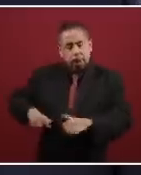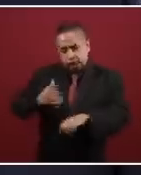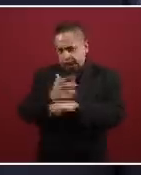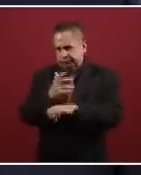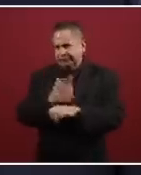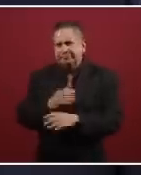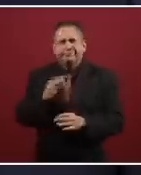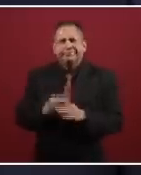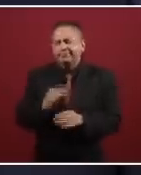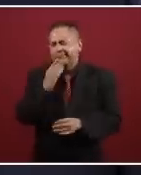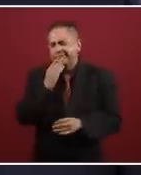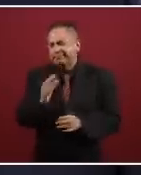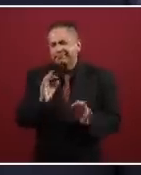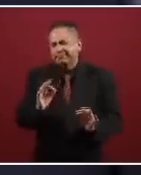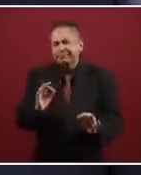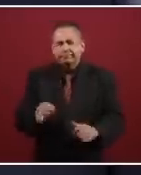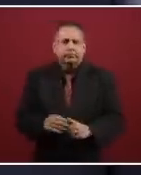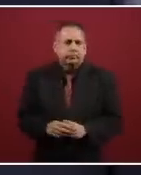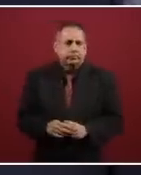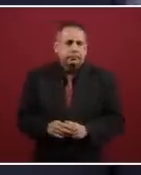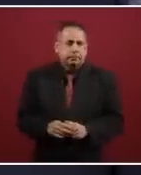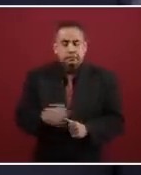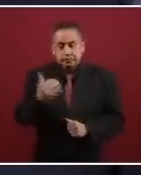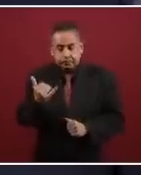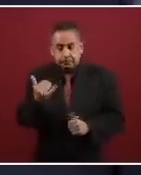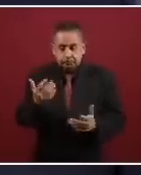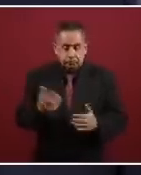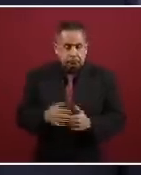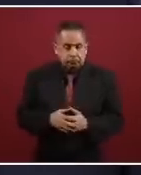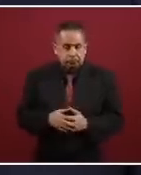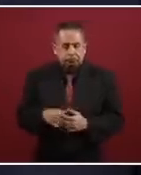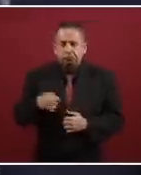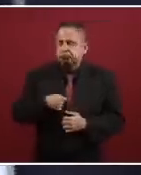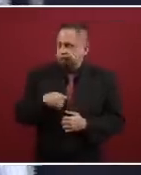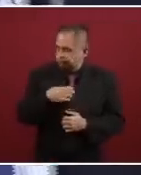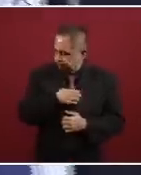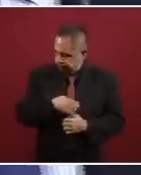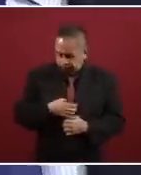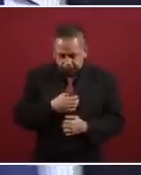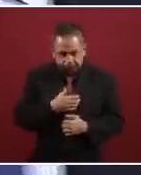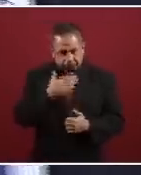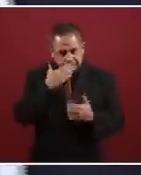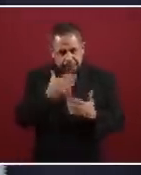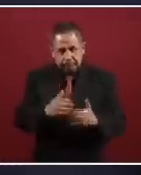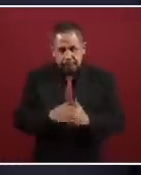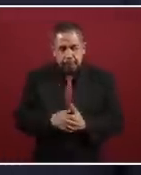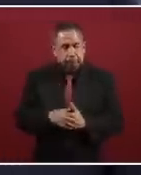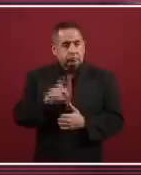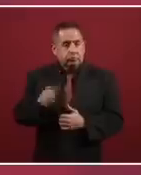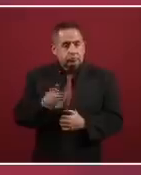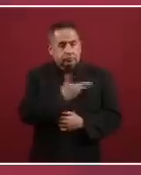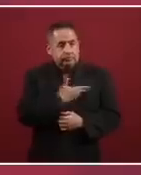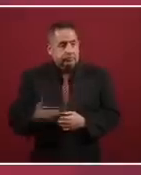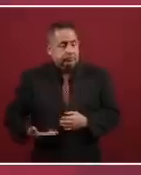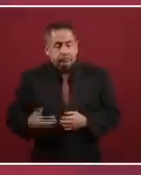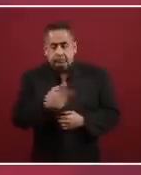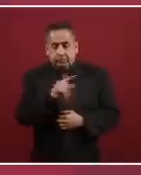Unidos y celebro que el presidente Trump